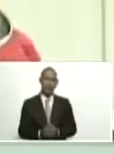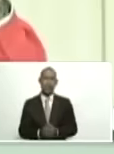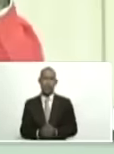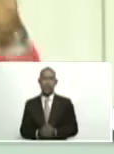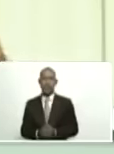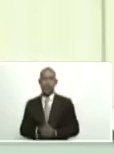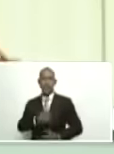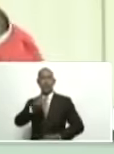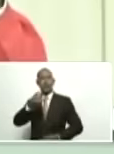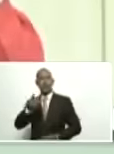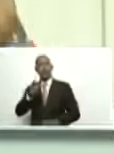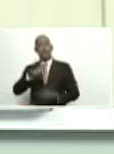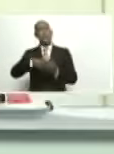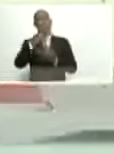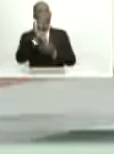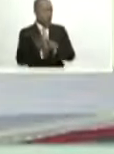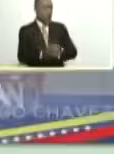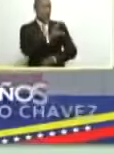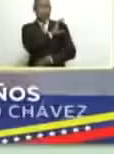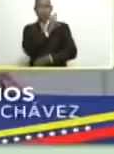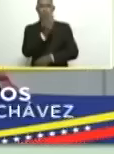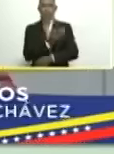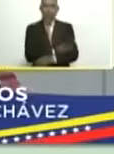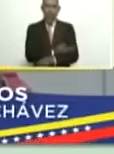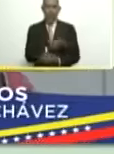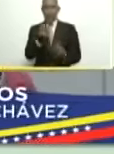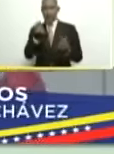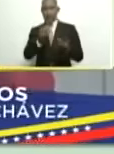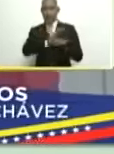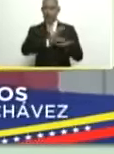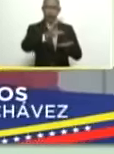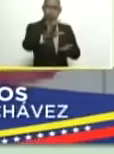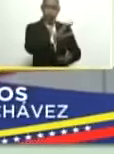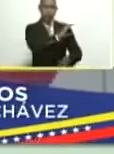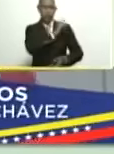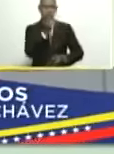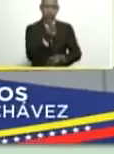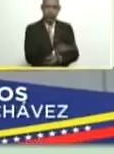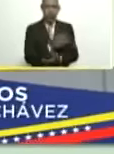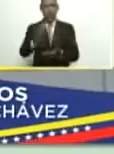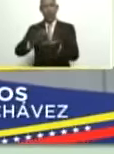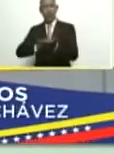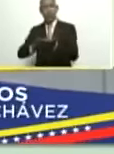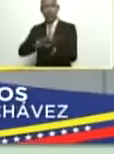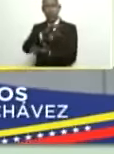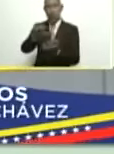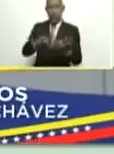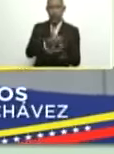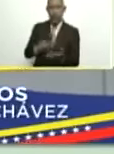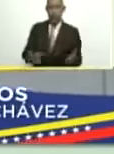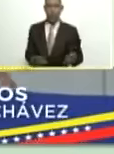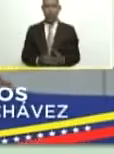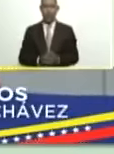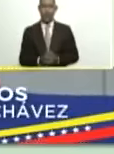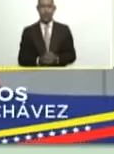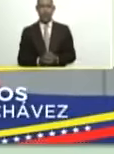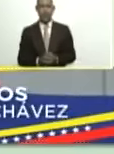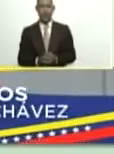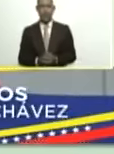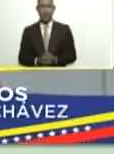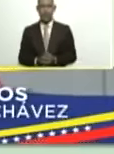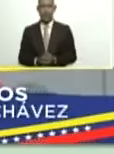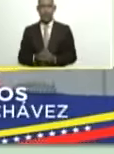el poder de los proyectos, de los recursos, de la acción, el poder de la solución de los problemas.